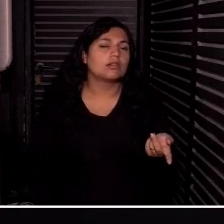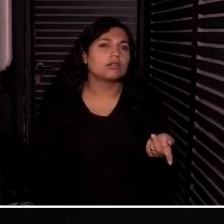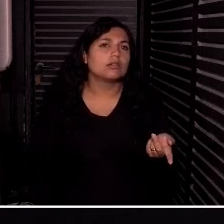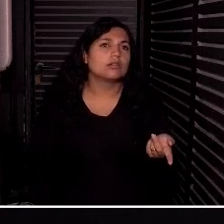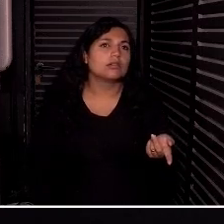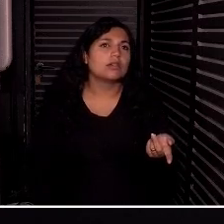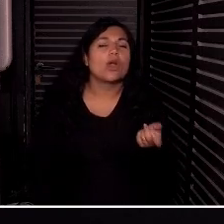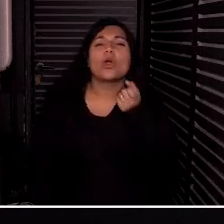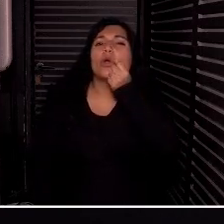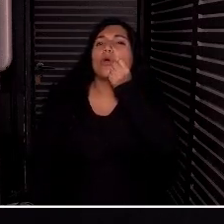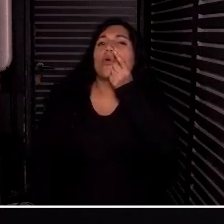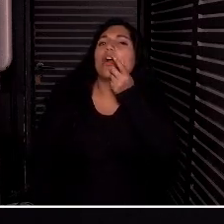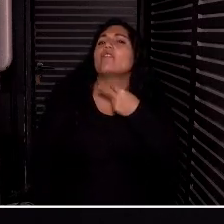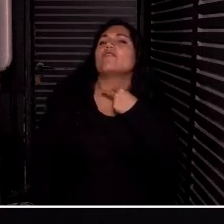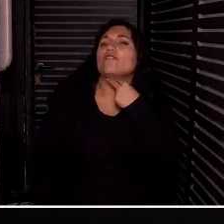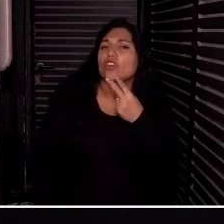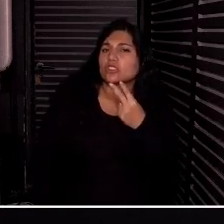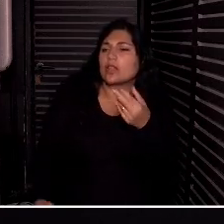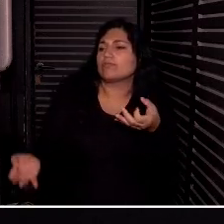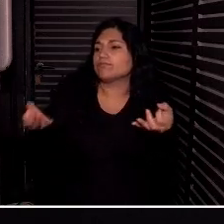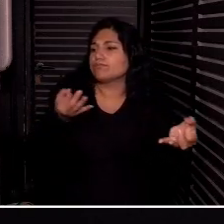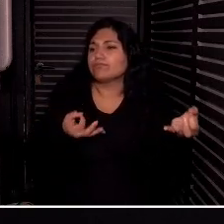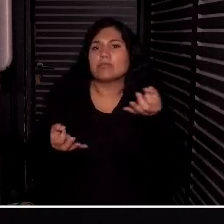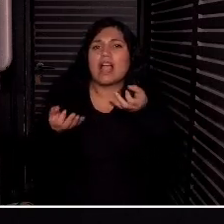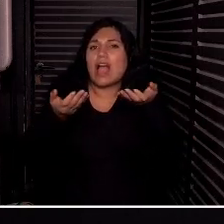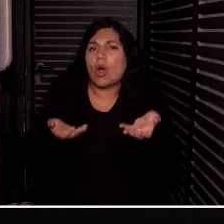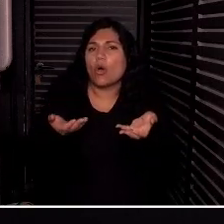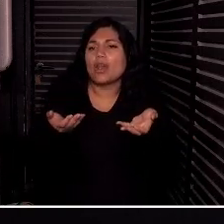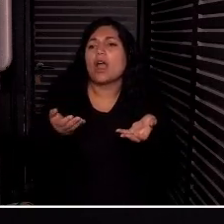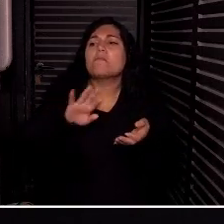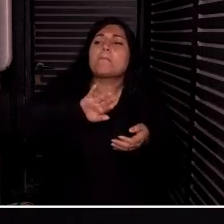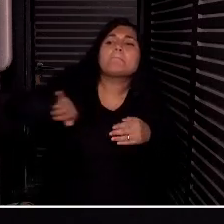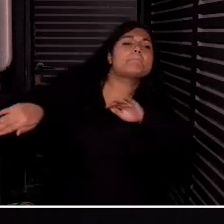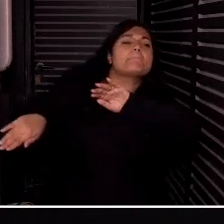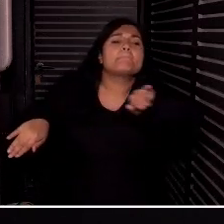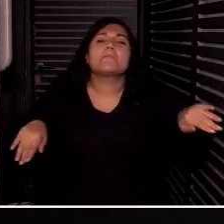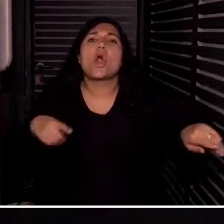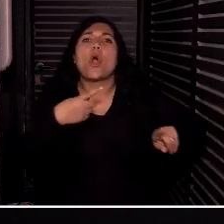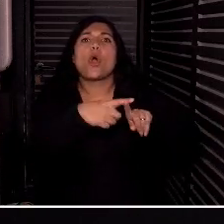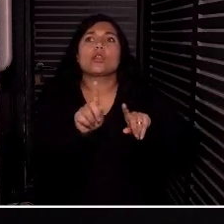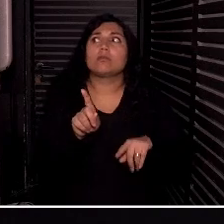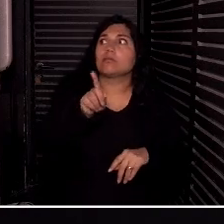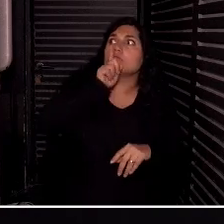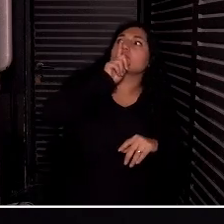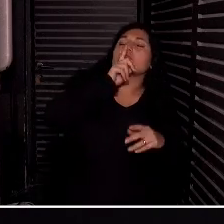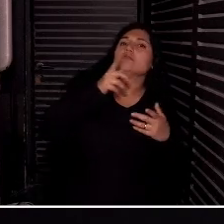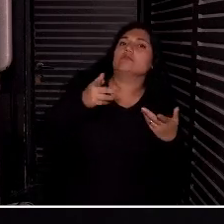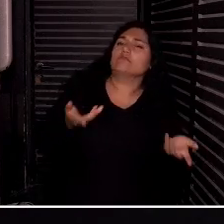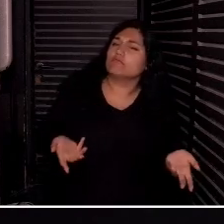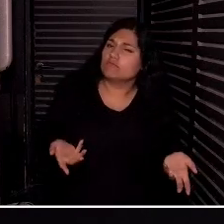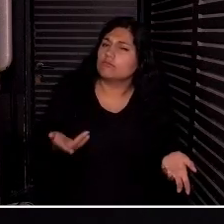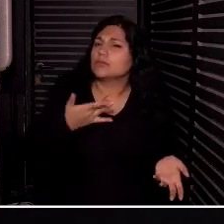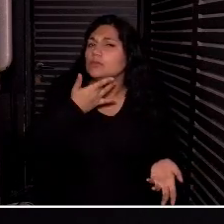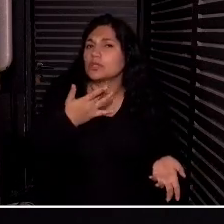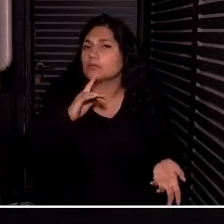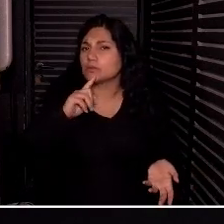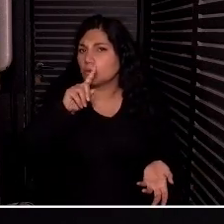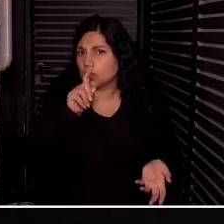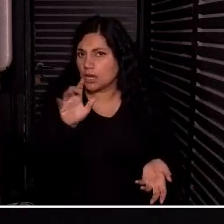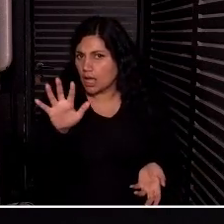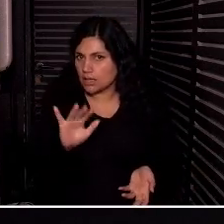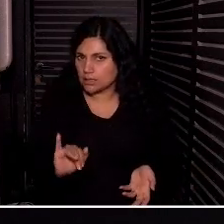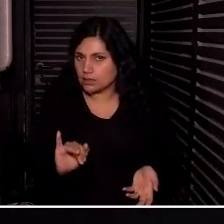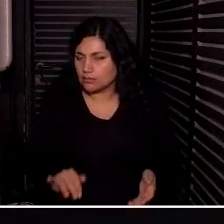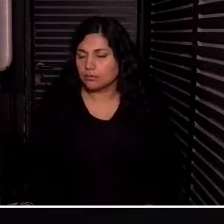las voces que están hablando ahora y que no dejan hablar a otras y Y por qué me lo preguntaría así y tiene que ver